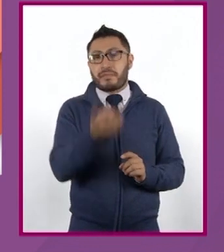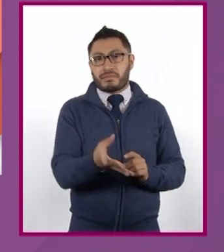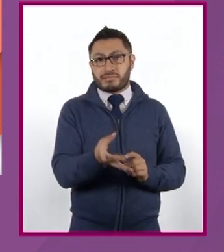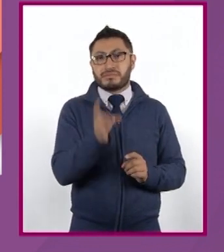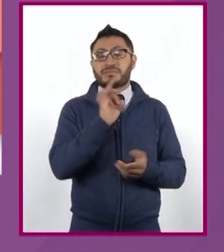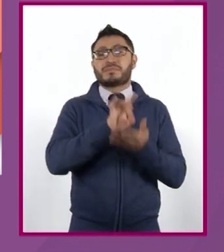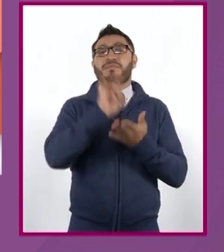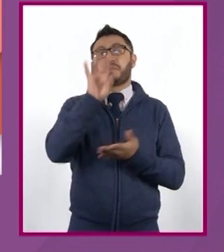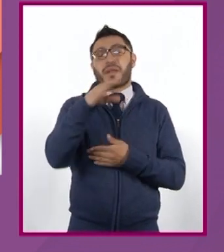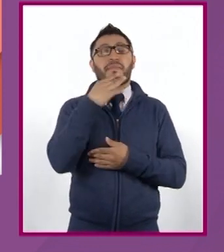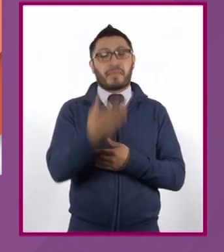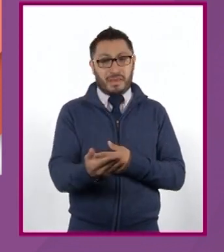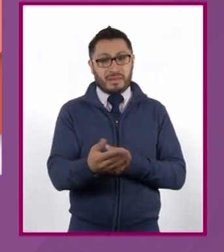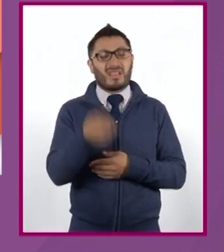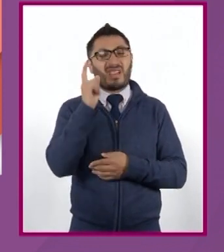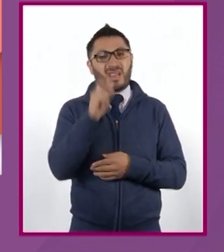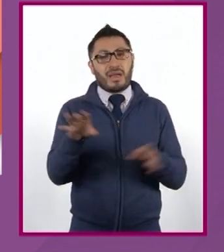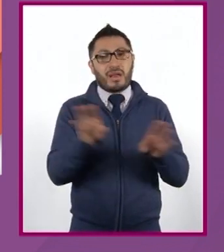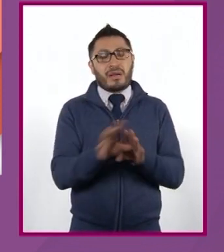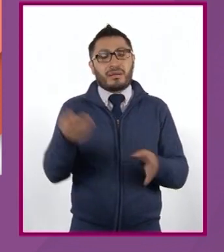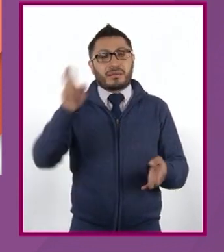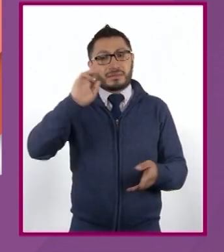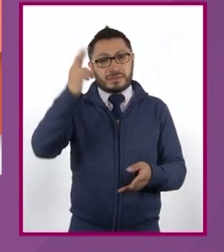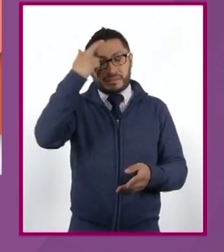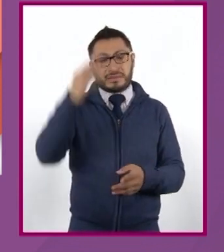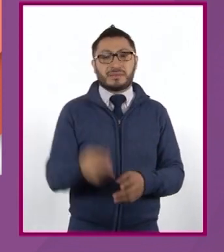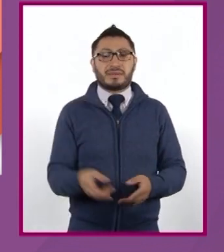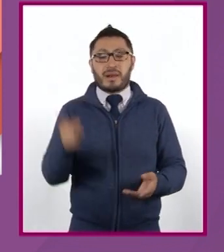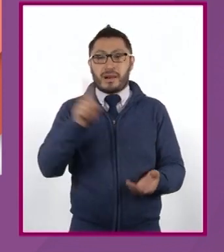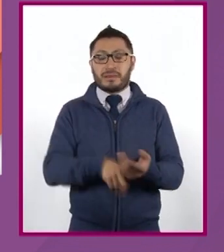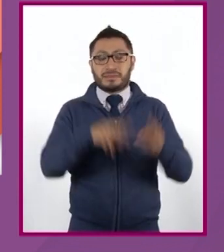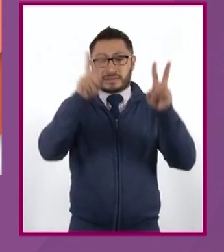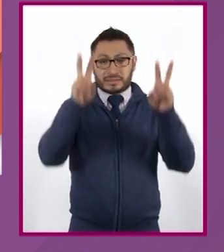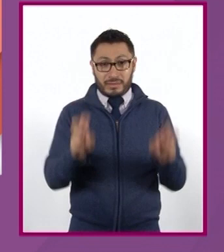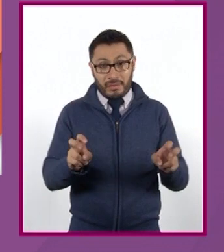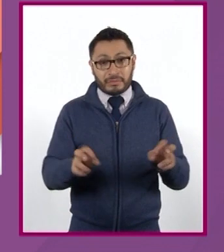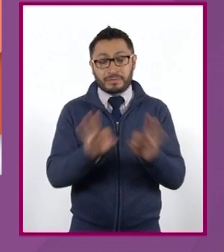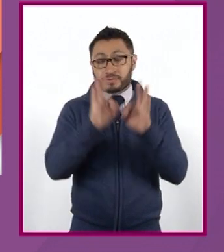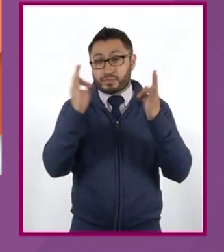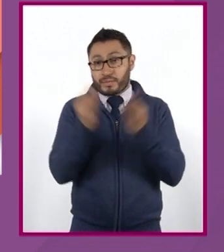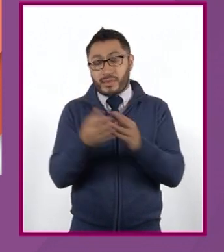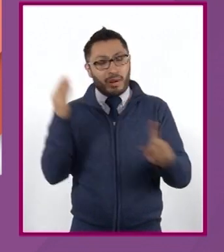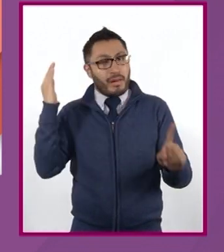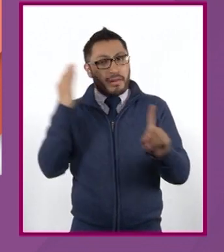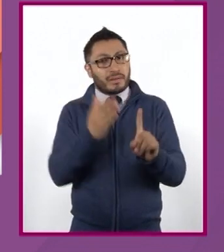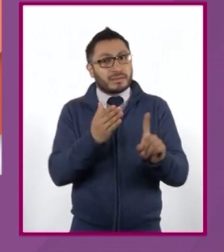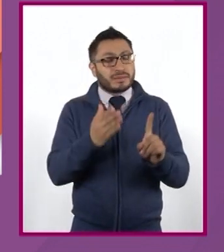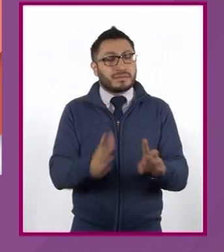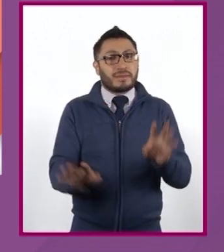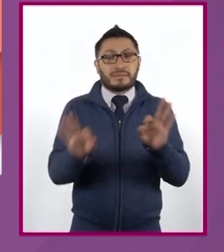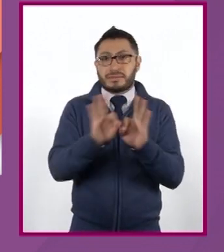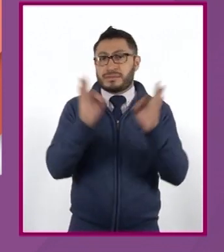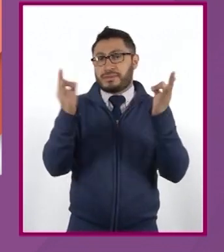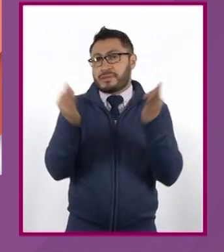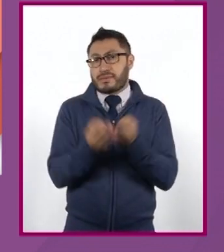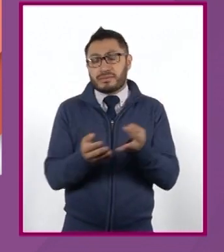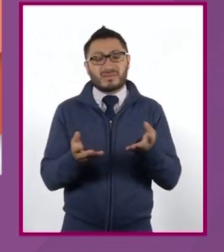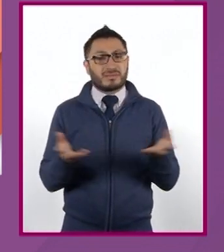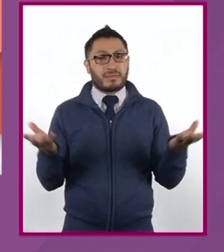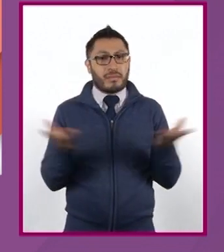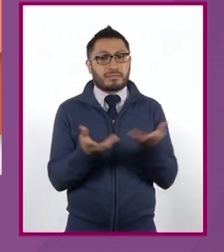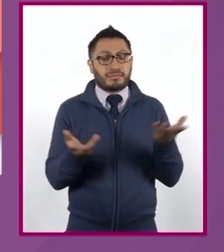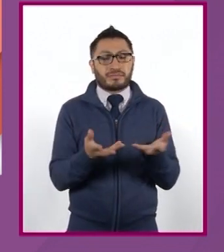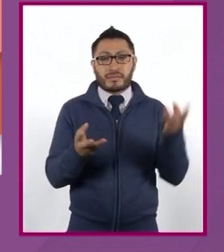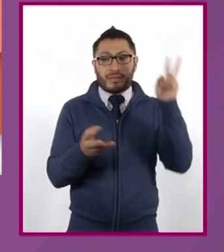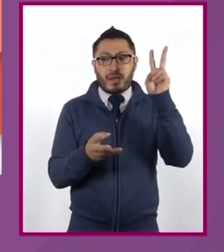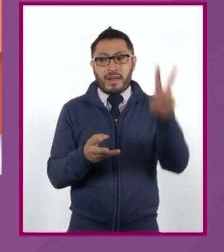decir que se toma en cuenta el contenido, la forma, la intención, la manera en que se concibe la